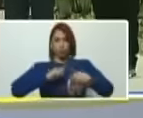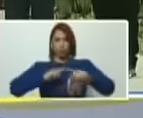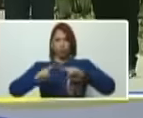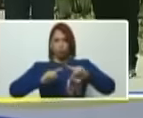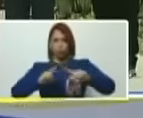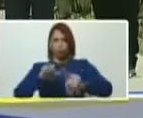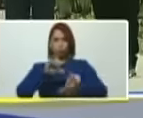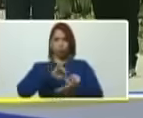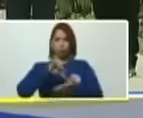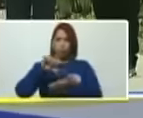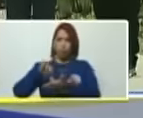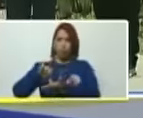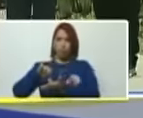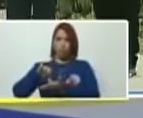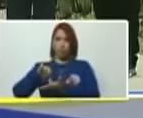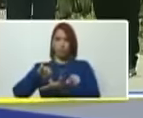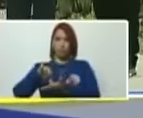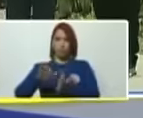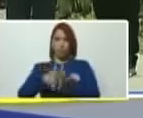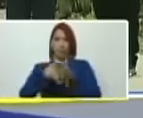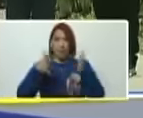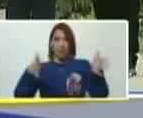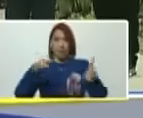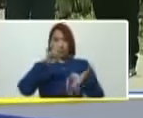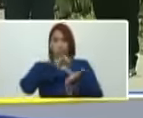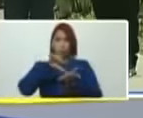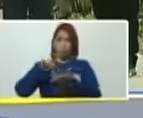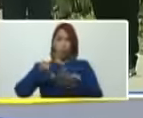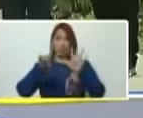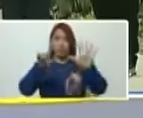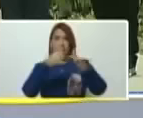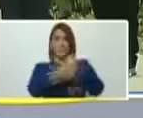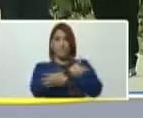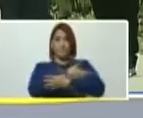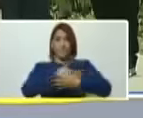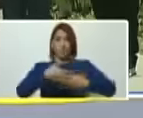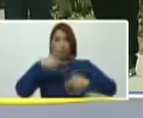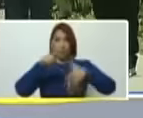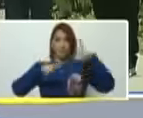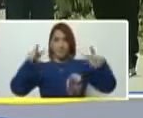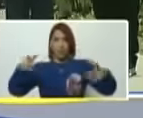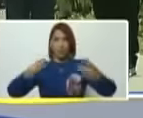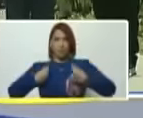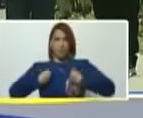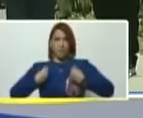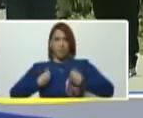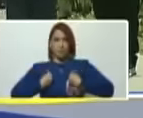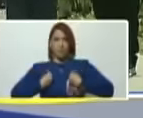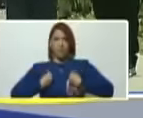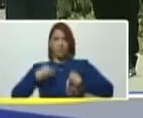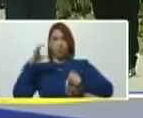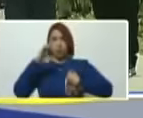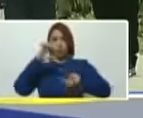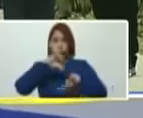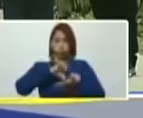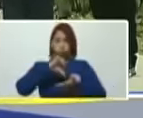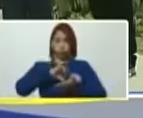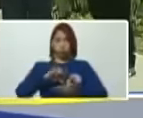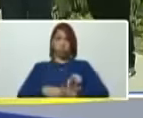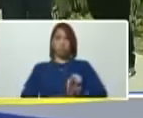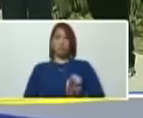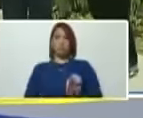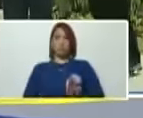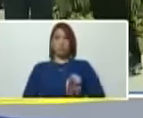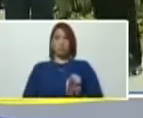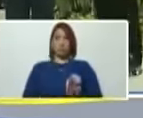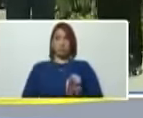ciudad, de la gran ciudad. Son 6 millones de habitantes, de ciudadanos y de ciudadanas de la